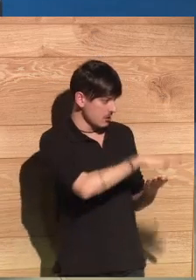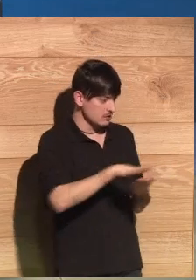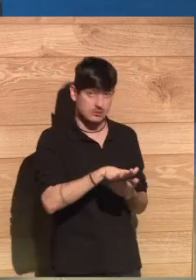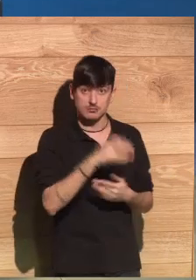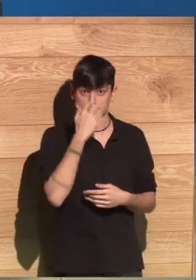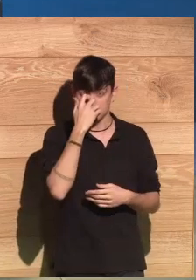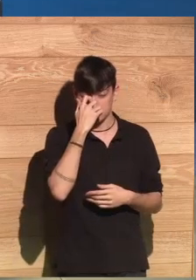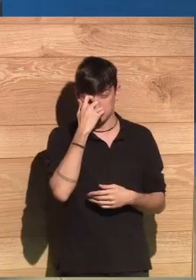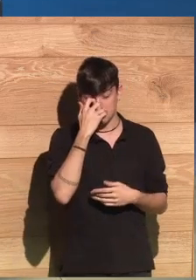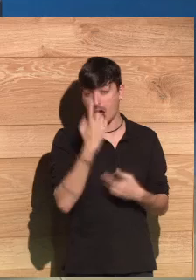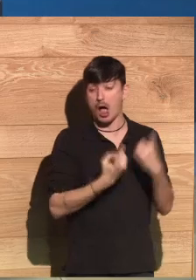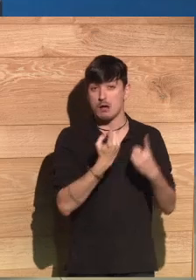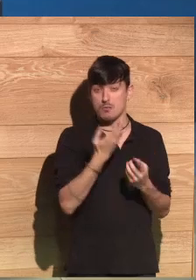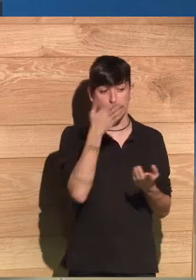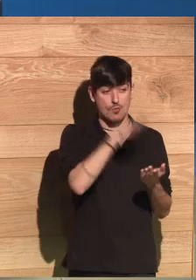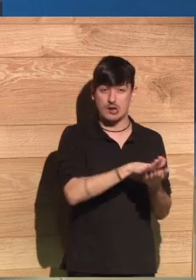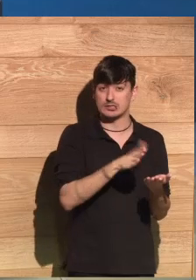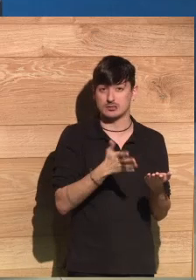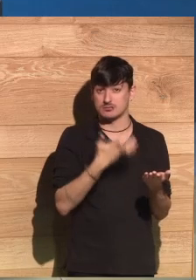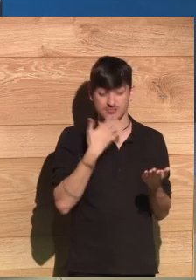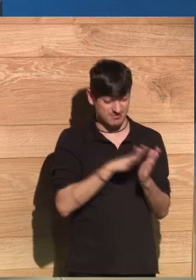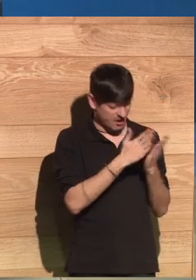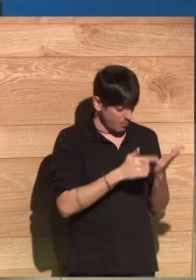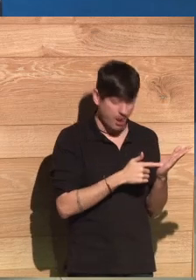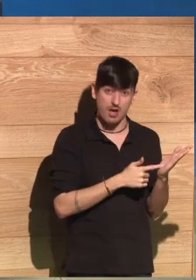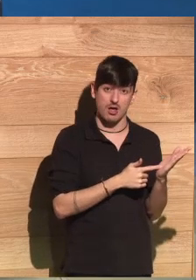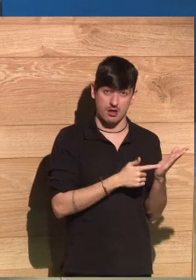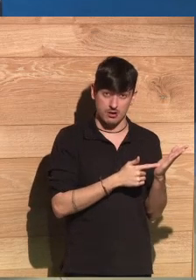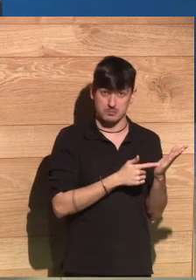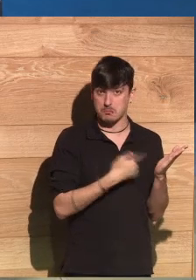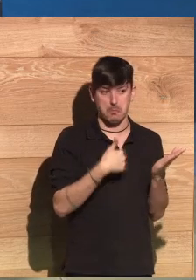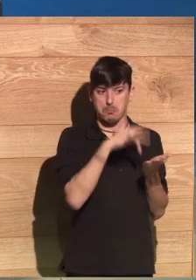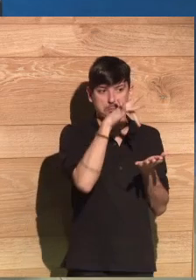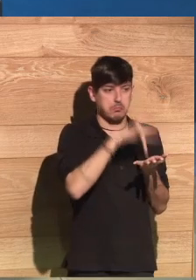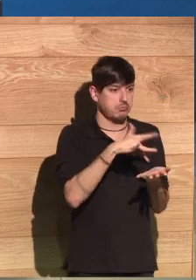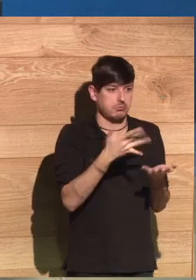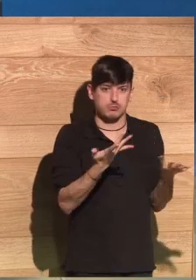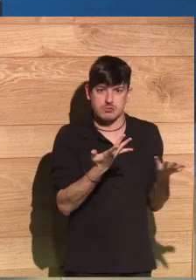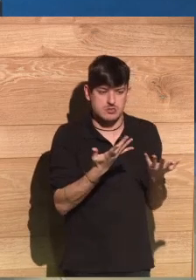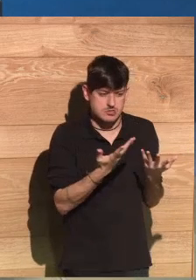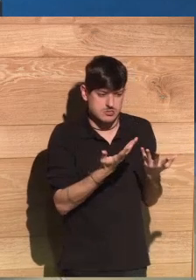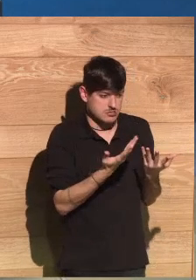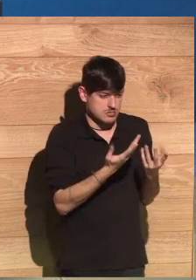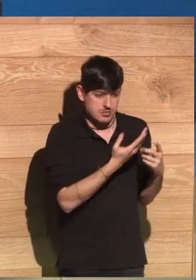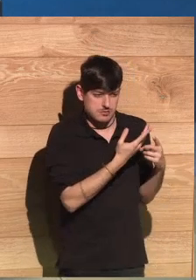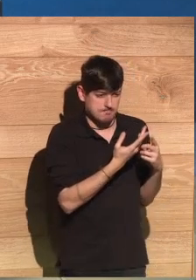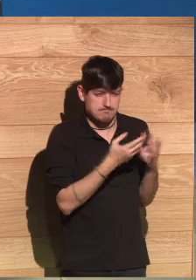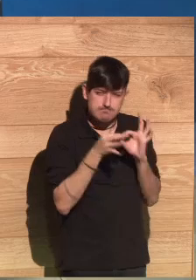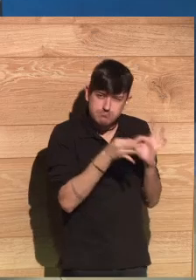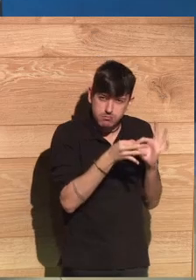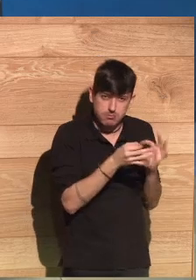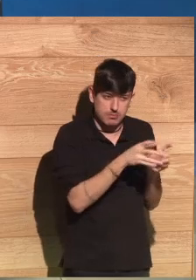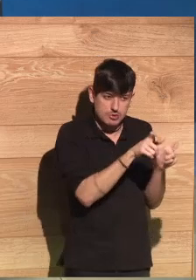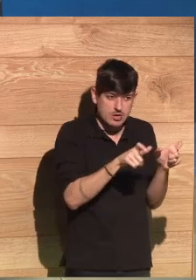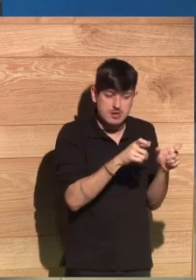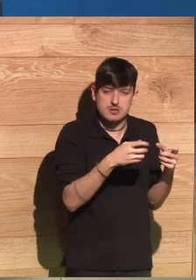las muertes en algún caso son en esta novela acontecimientos medulares de la vida de quienes sobreviven a esas muertes, ¿no? Y